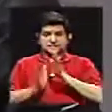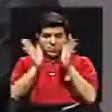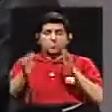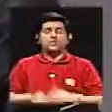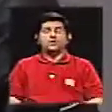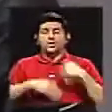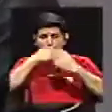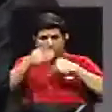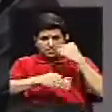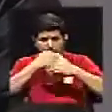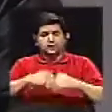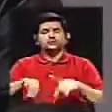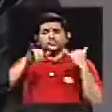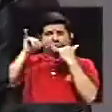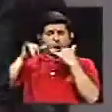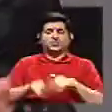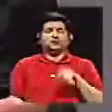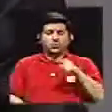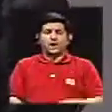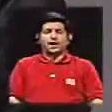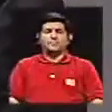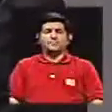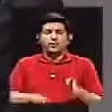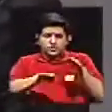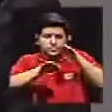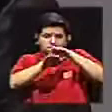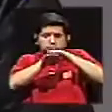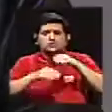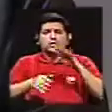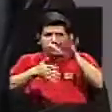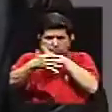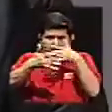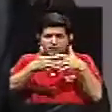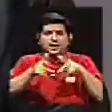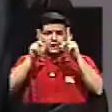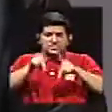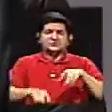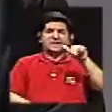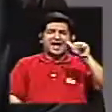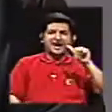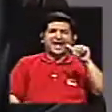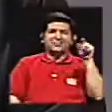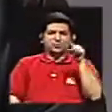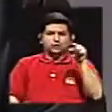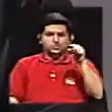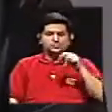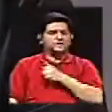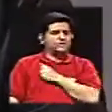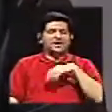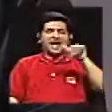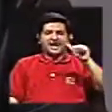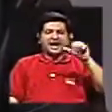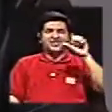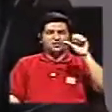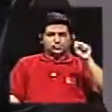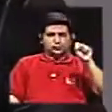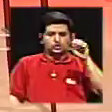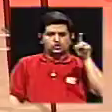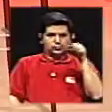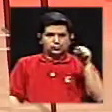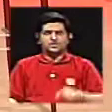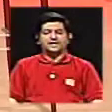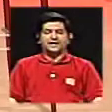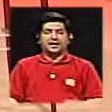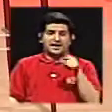esa superposición de horarios, porque eso es lo que no se vale. Es decir, una persona como Alejandro Soto Zúñiga, asistente de la presidencia ejecutiva